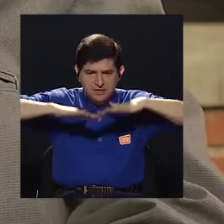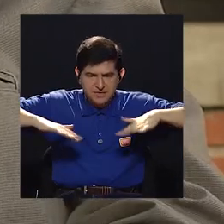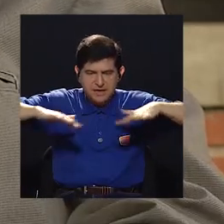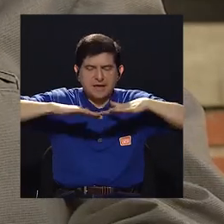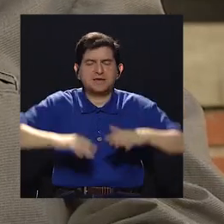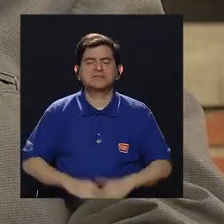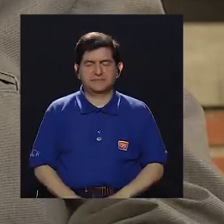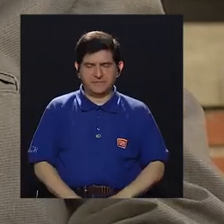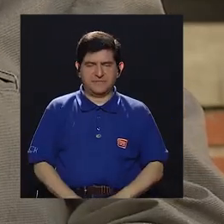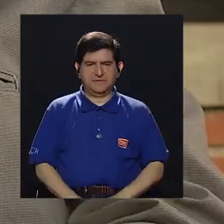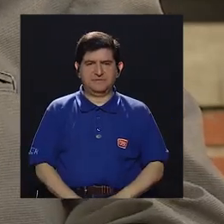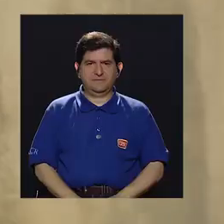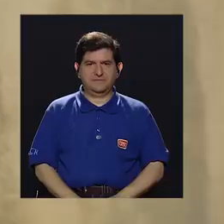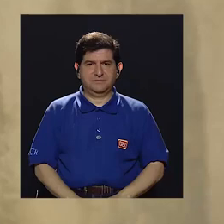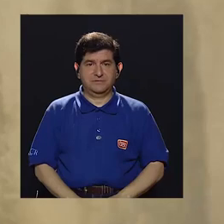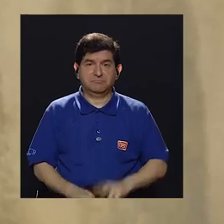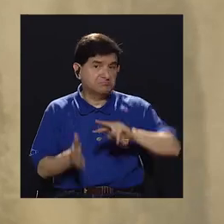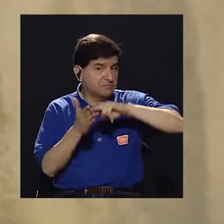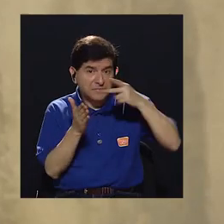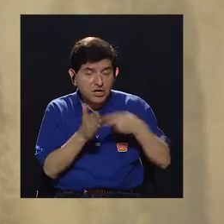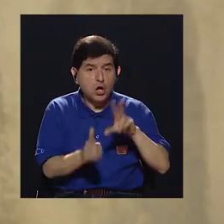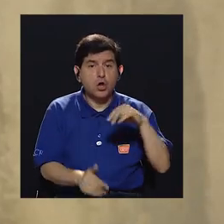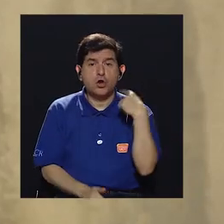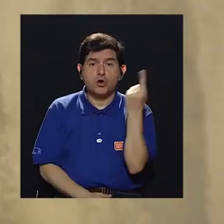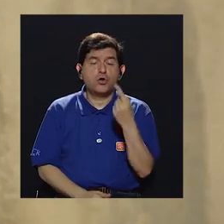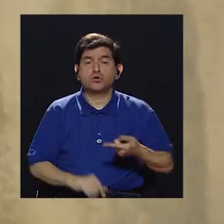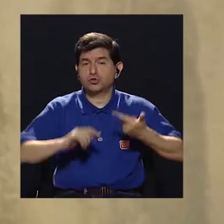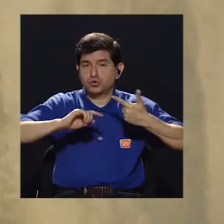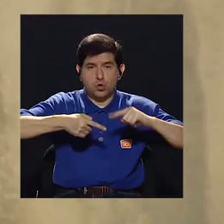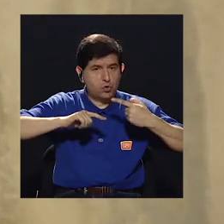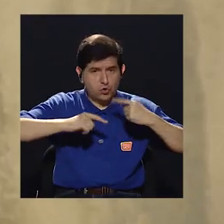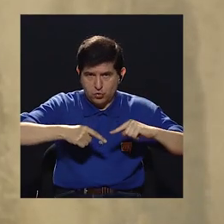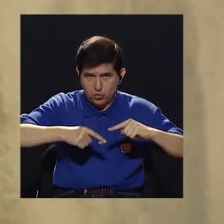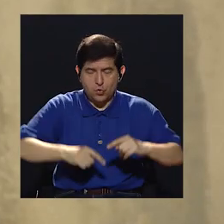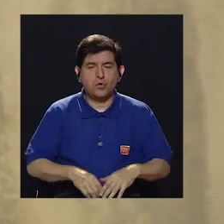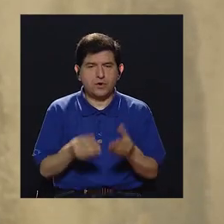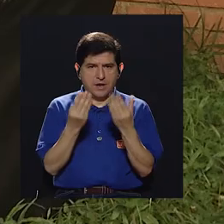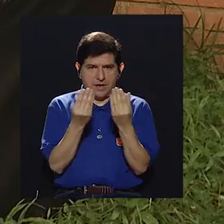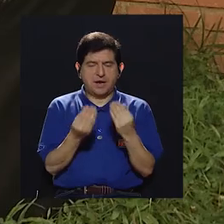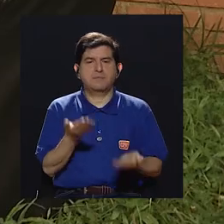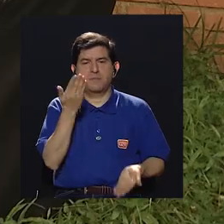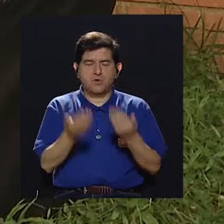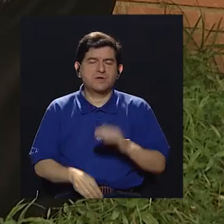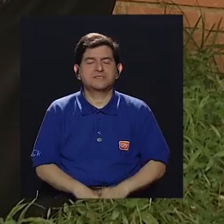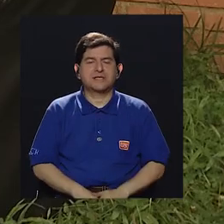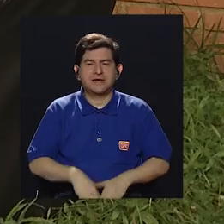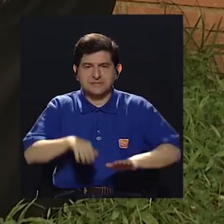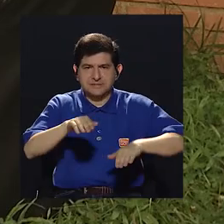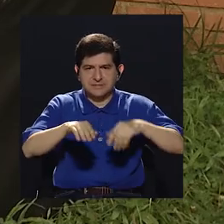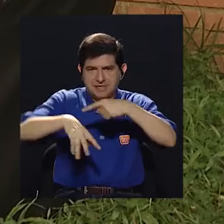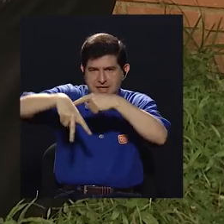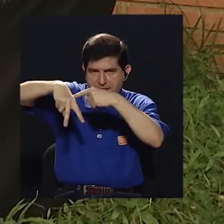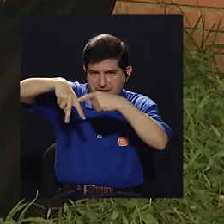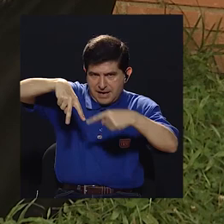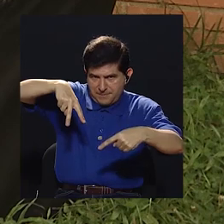donde estás circunferencialmente. Entonces, en ese sentido, no solamente te da dolor el nervio, sino que te puede dar dolor en la